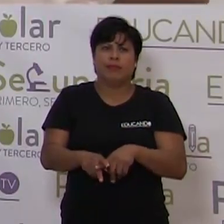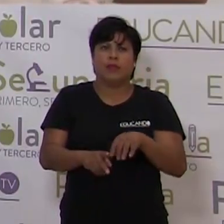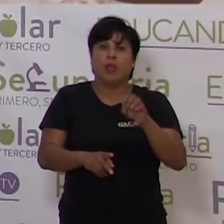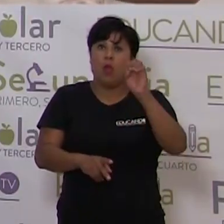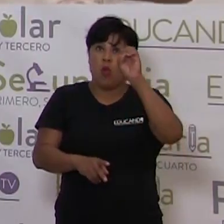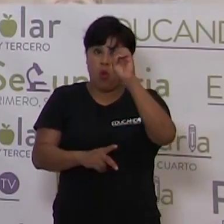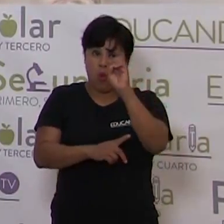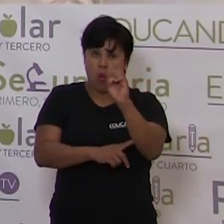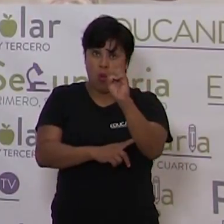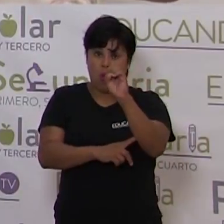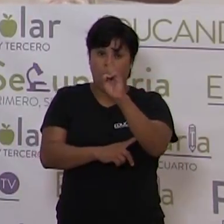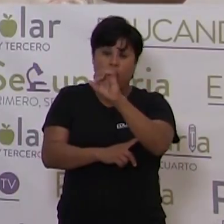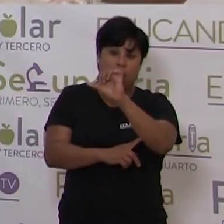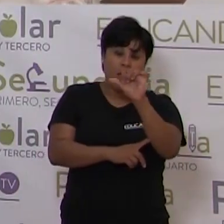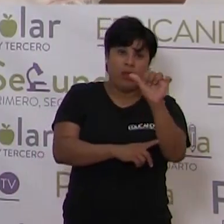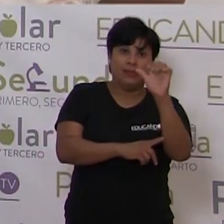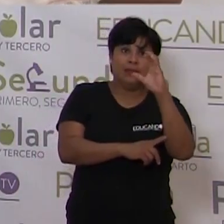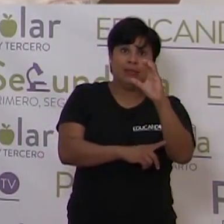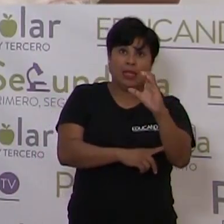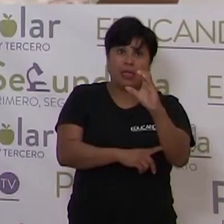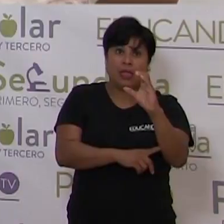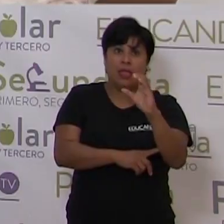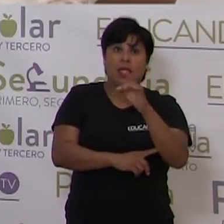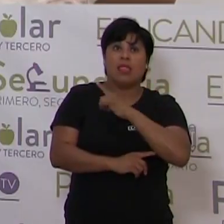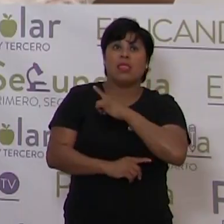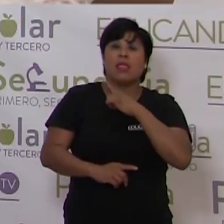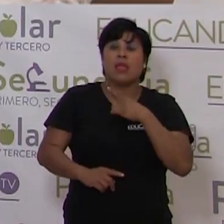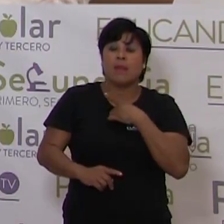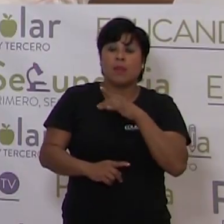O a la C tiene que ser